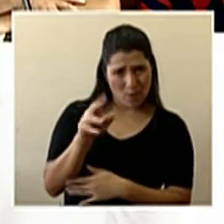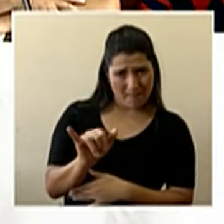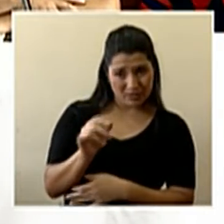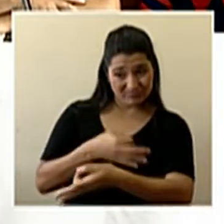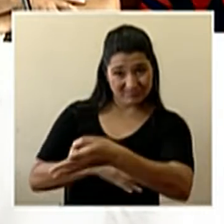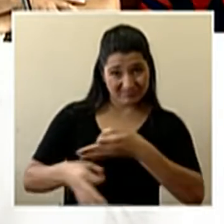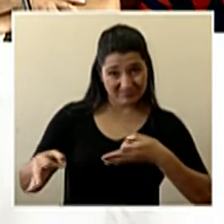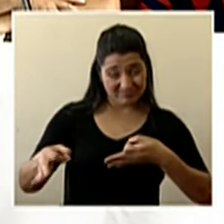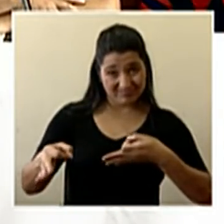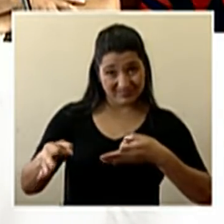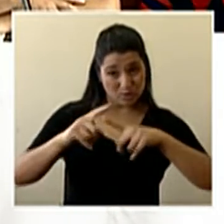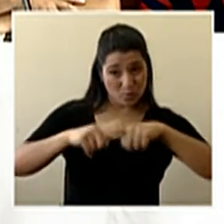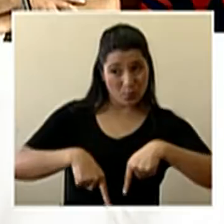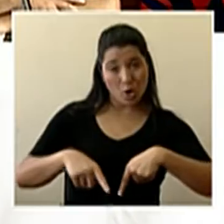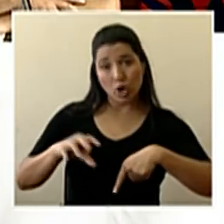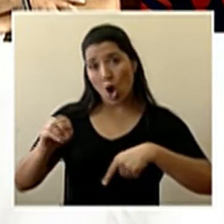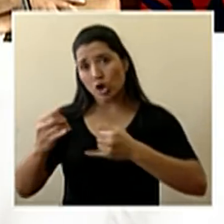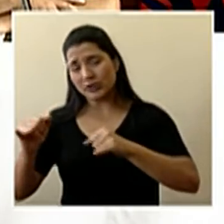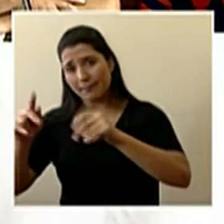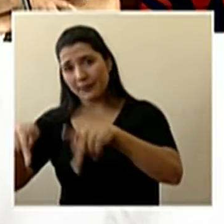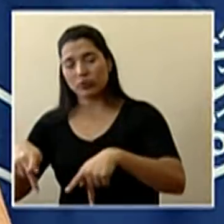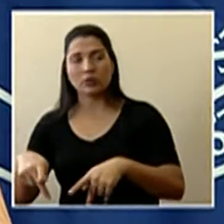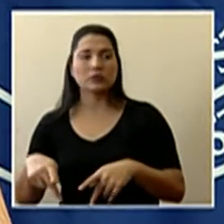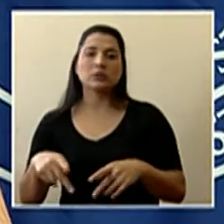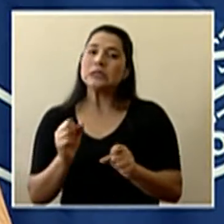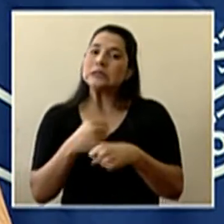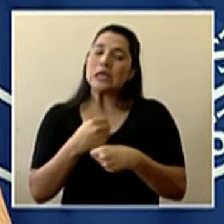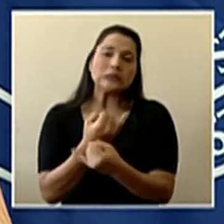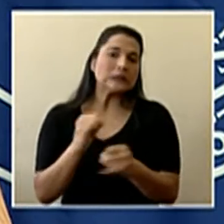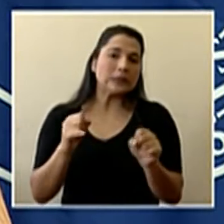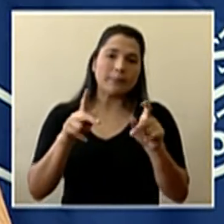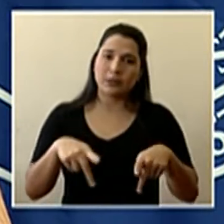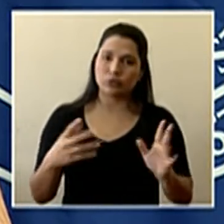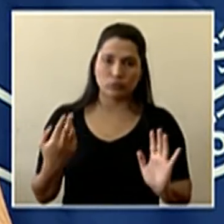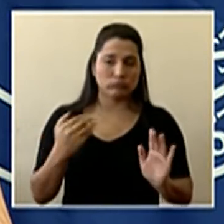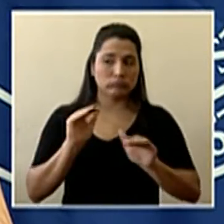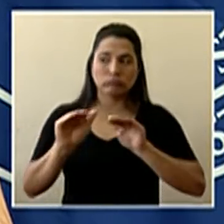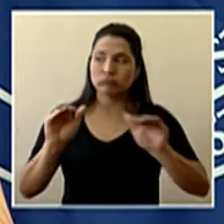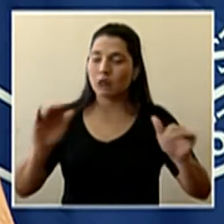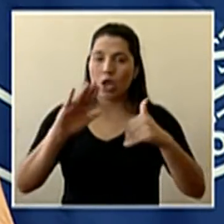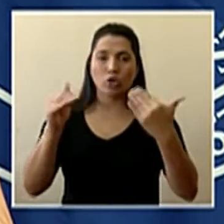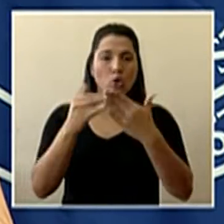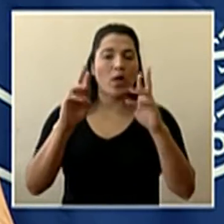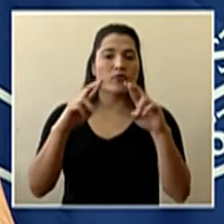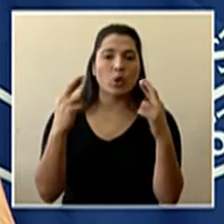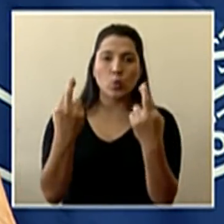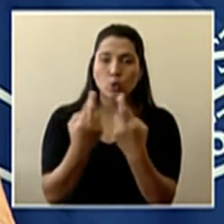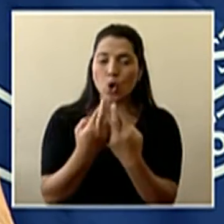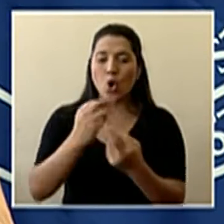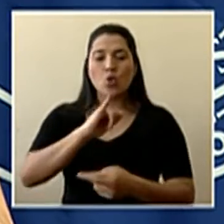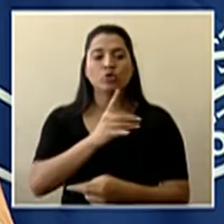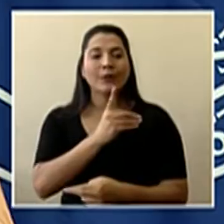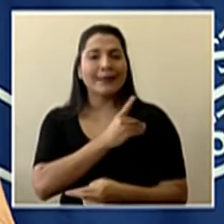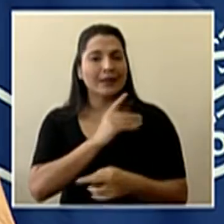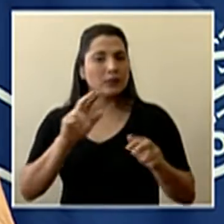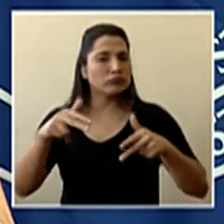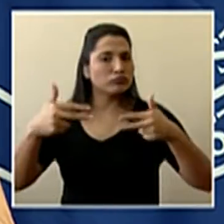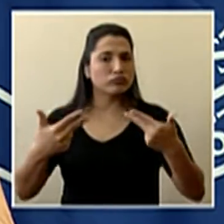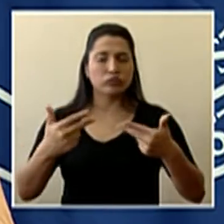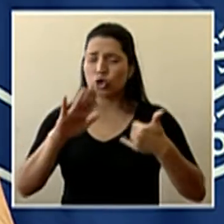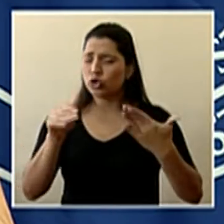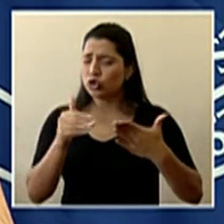es la recomendación? Que se haga sin público. Estamos haciendo un llamado a que todas las reuniones de juntas directivas sean virtuales, que todo lo que podamos hacer virtual